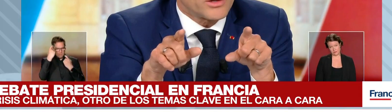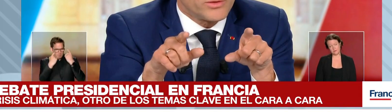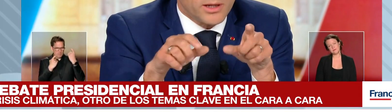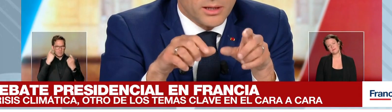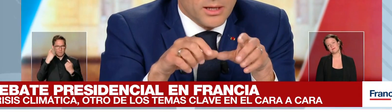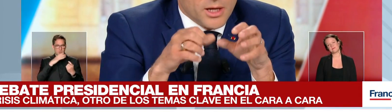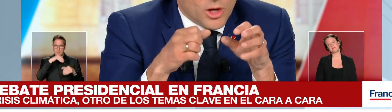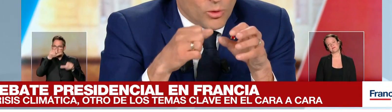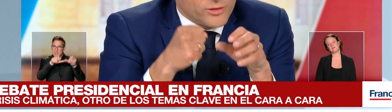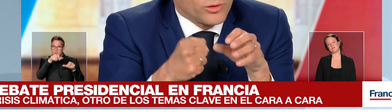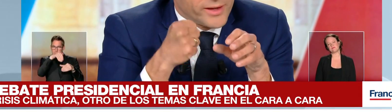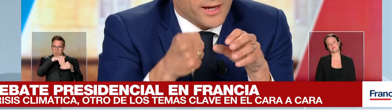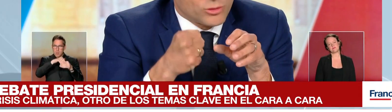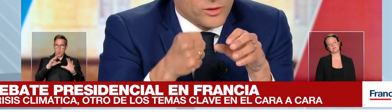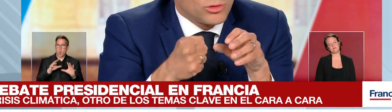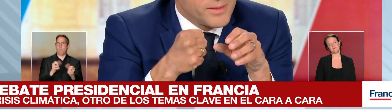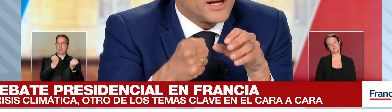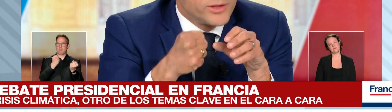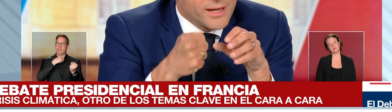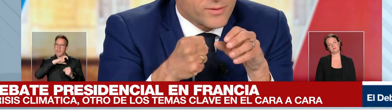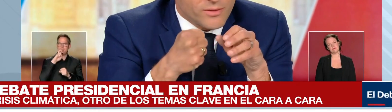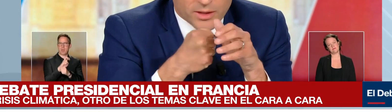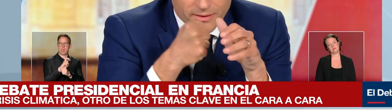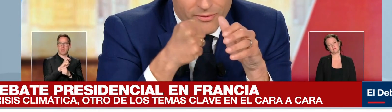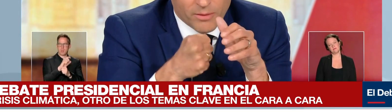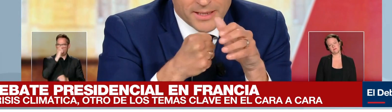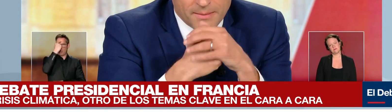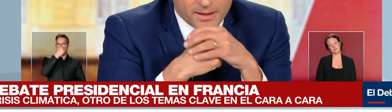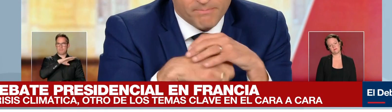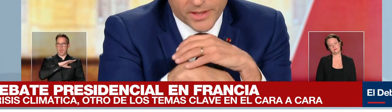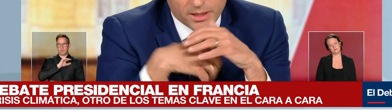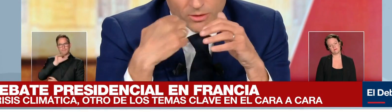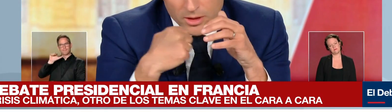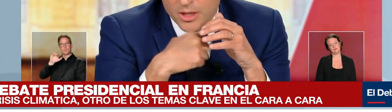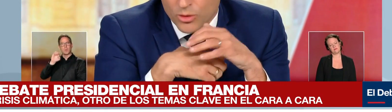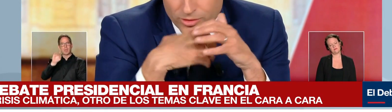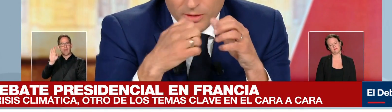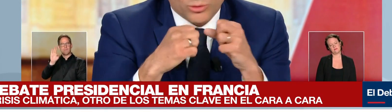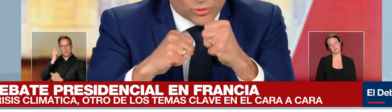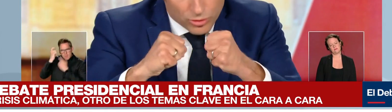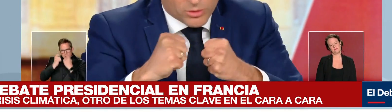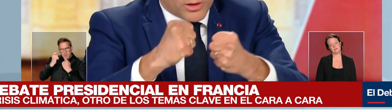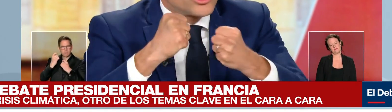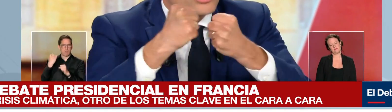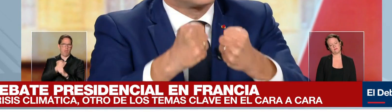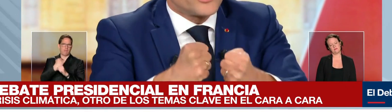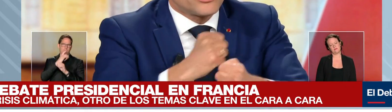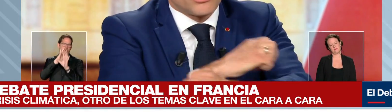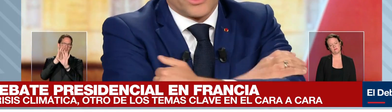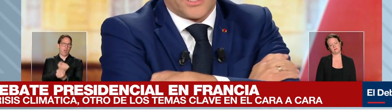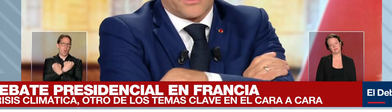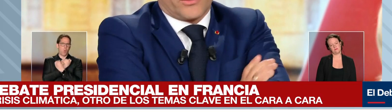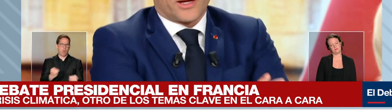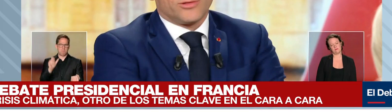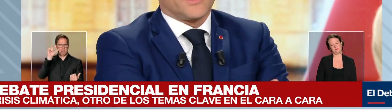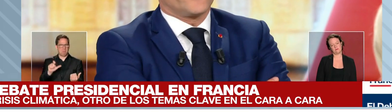y todas las personas que trabajan en el sector que salvamos gracias a EDF, que hizo un trabajo formidable, y también